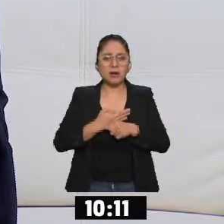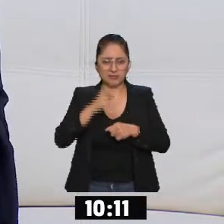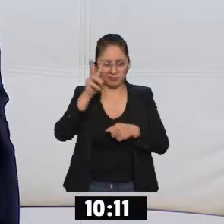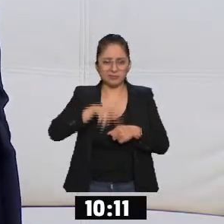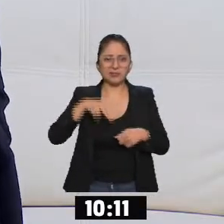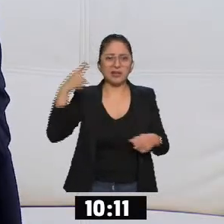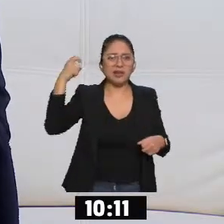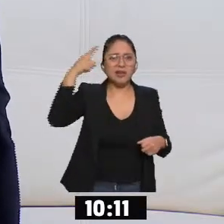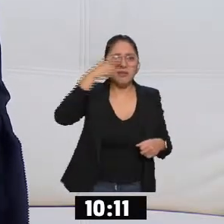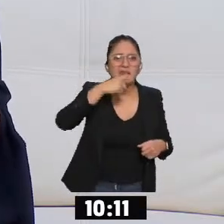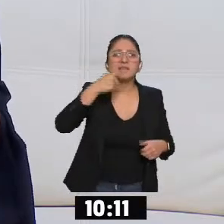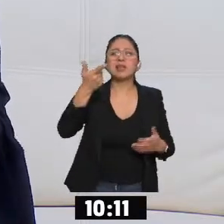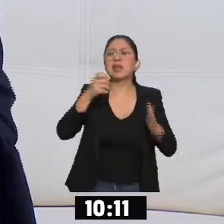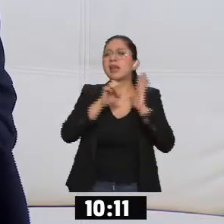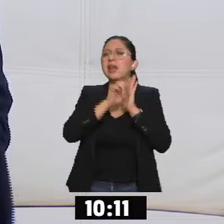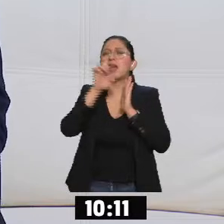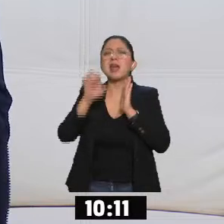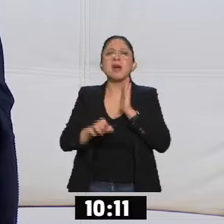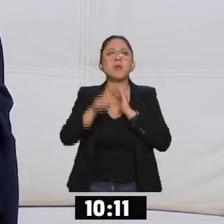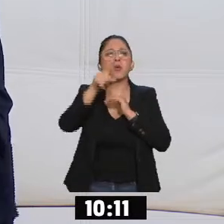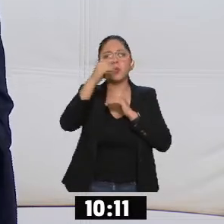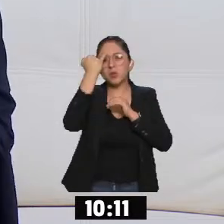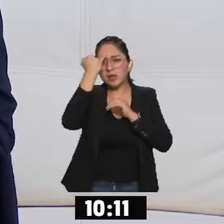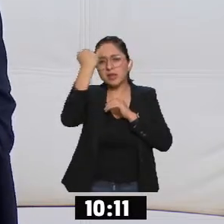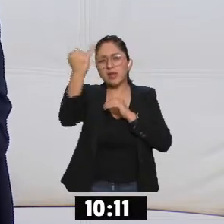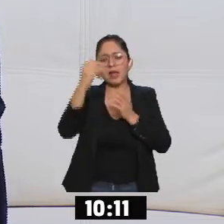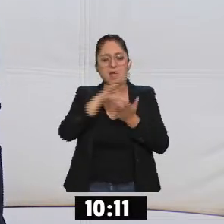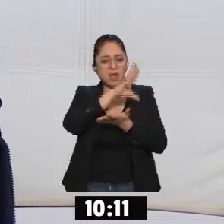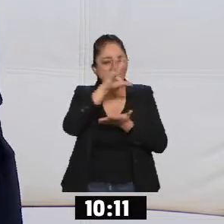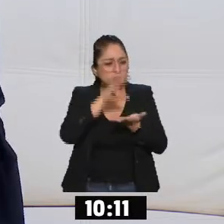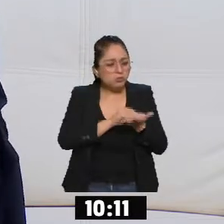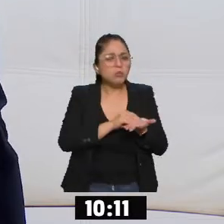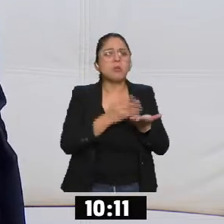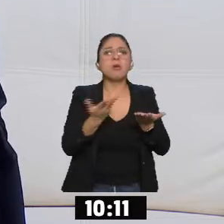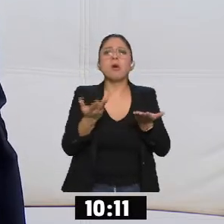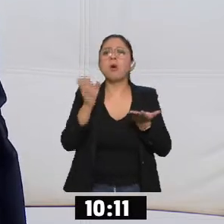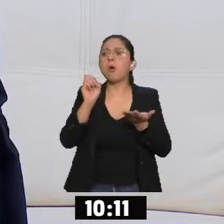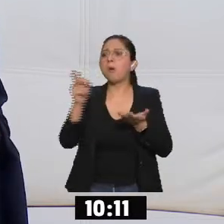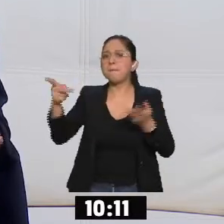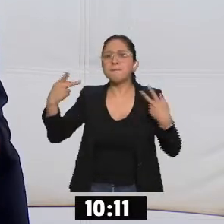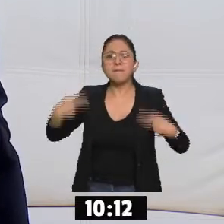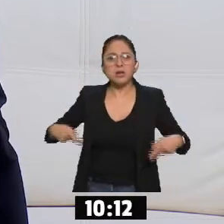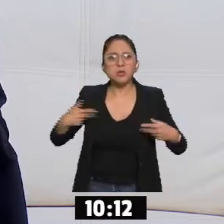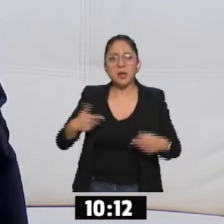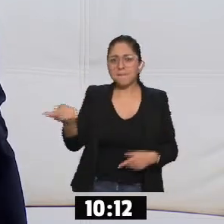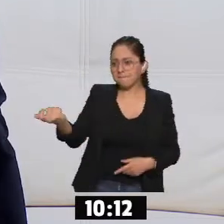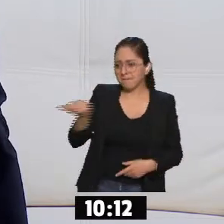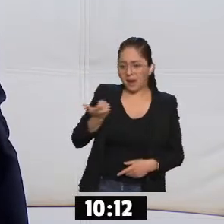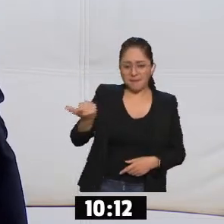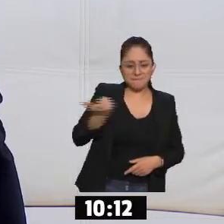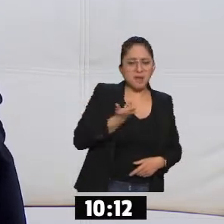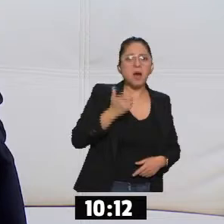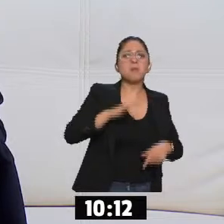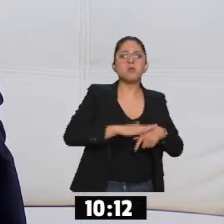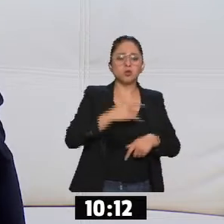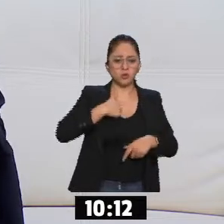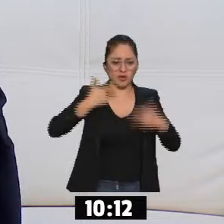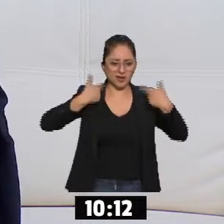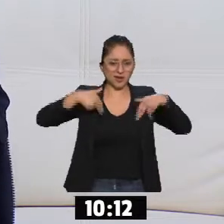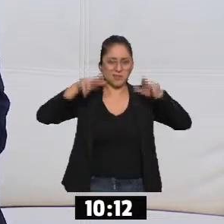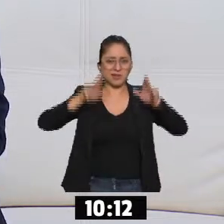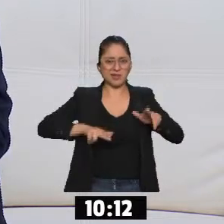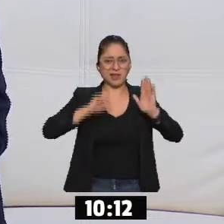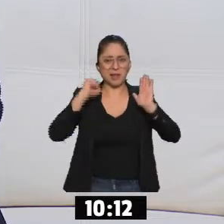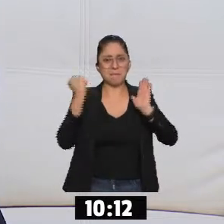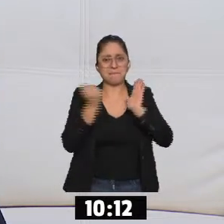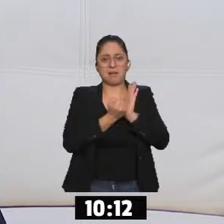las expectativas ya de un sponsor, de alguien que te está pagando porque representes una marca, peor. ¿Cómo te equivocas? Por eso